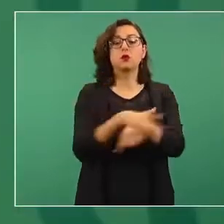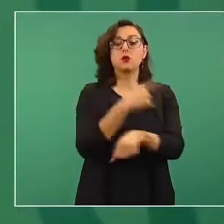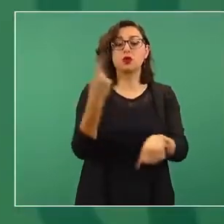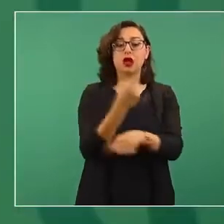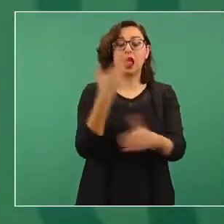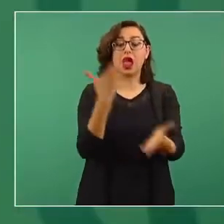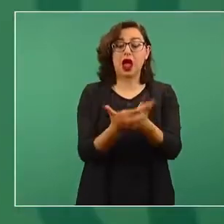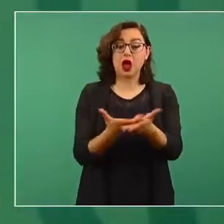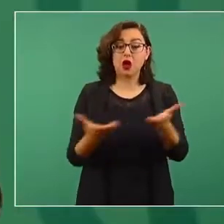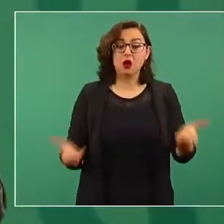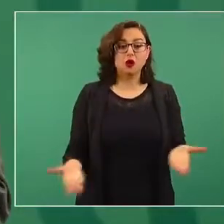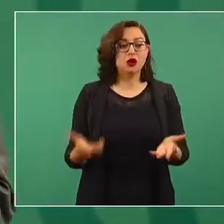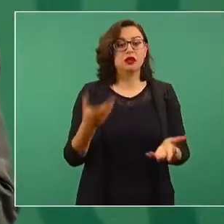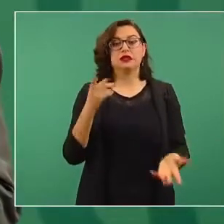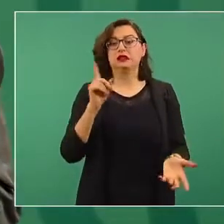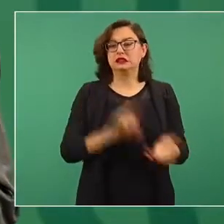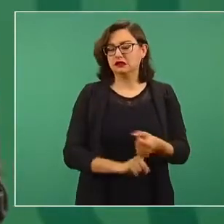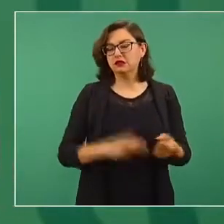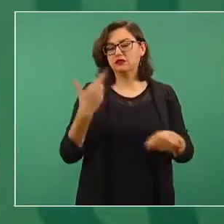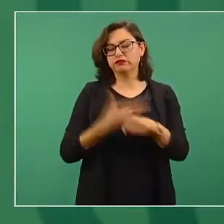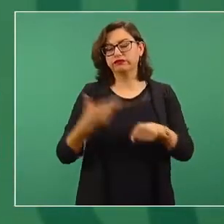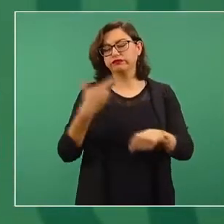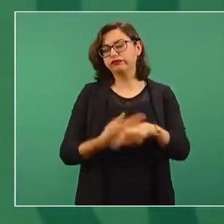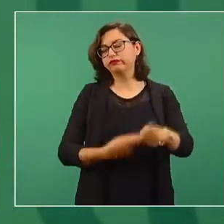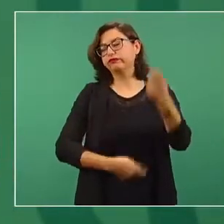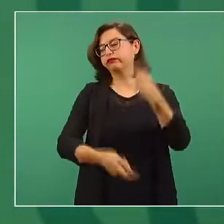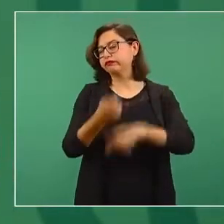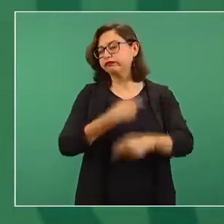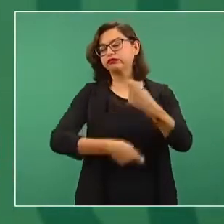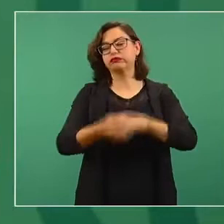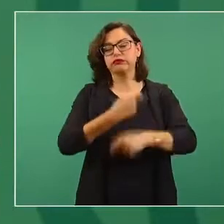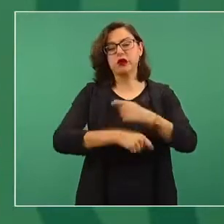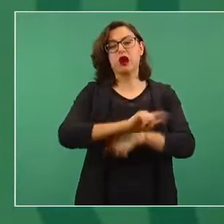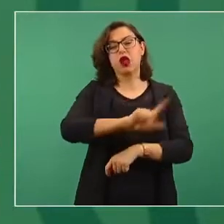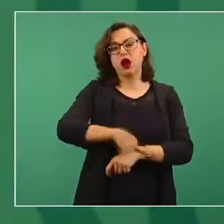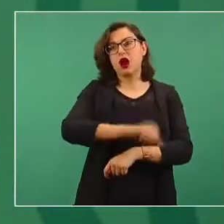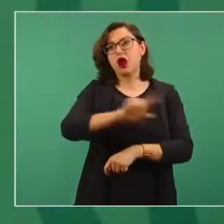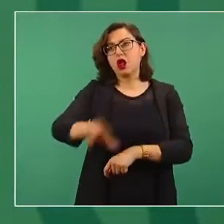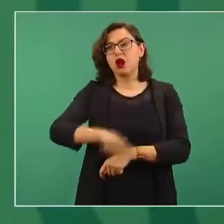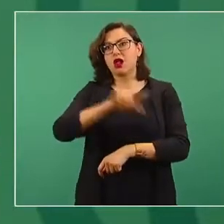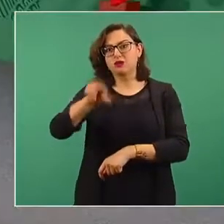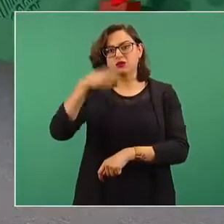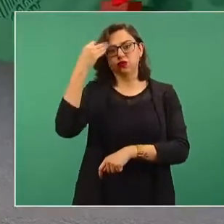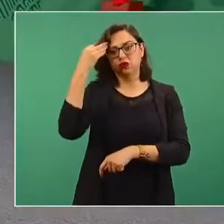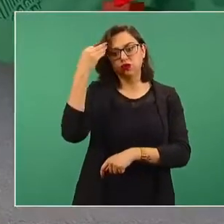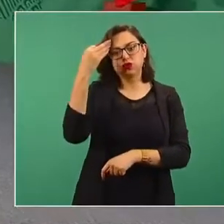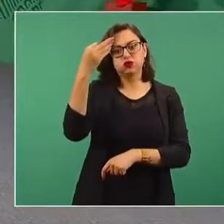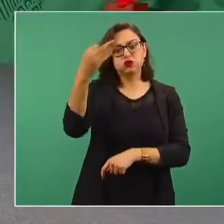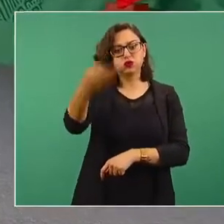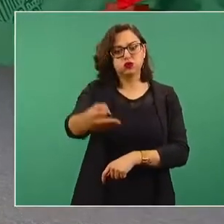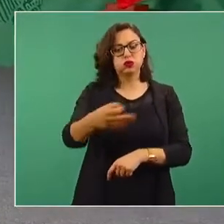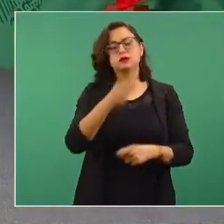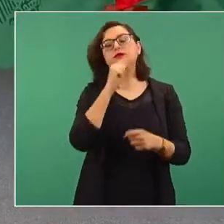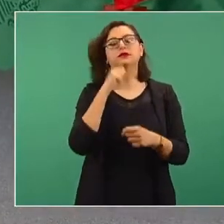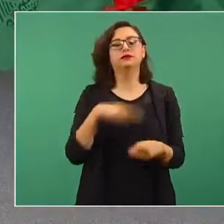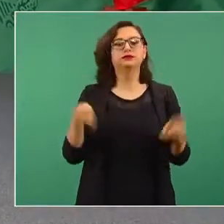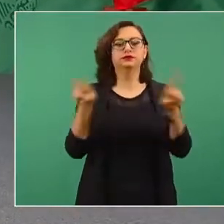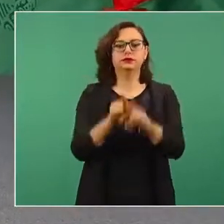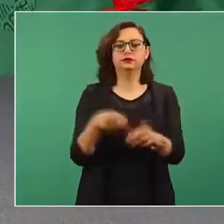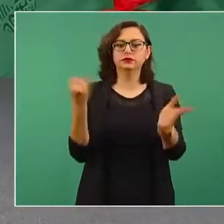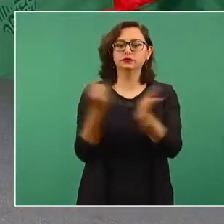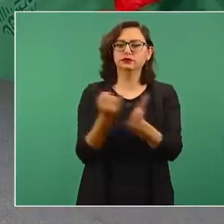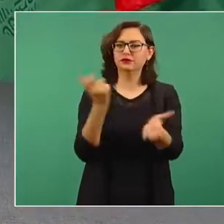trámites burocráticos para abrir una empresa y también muchos trámites para pagar